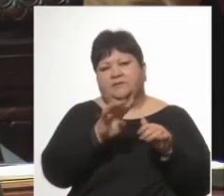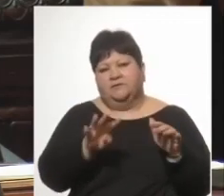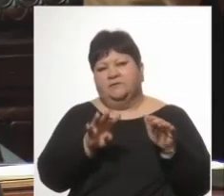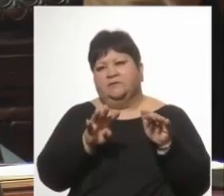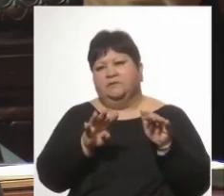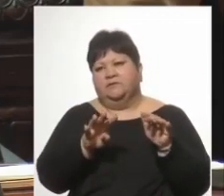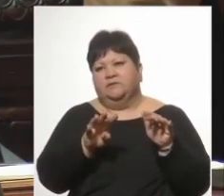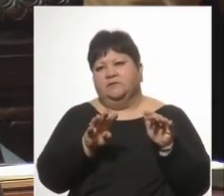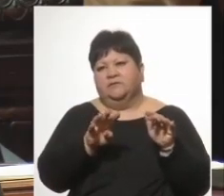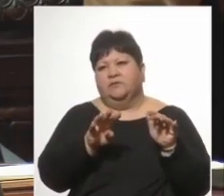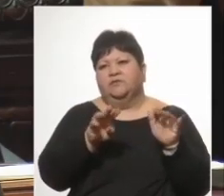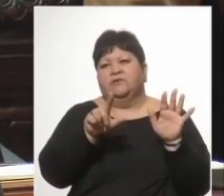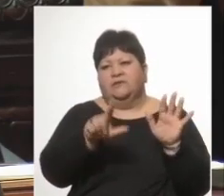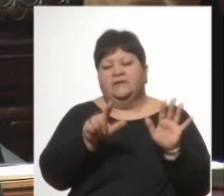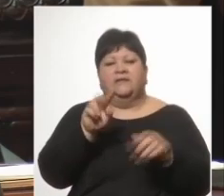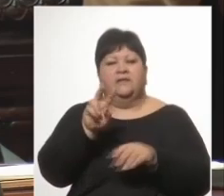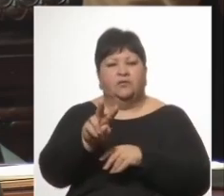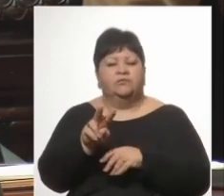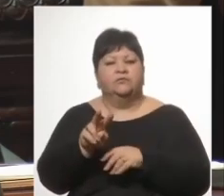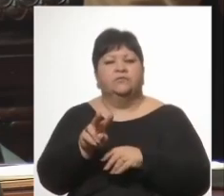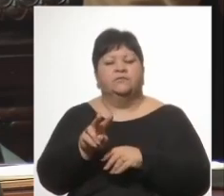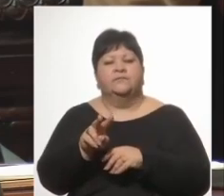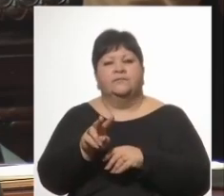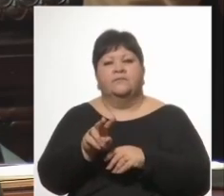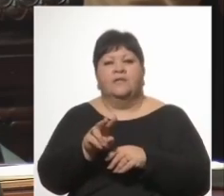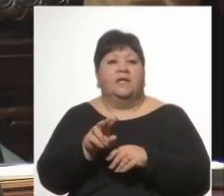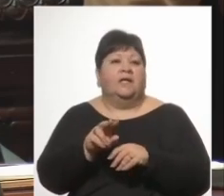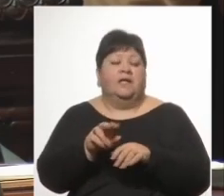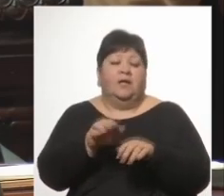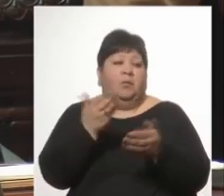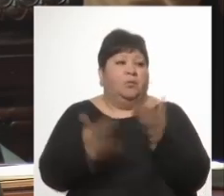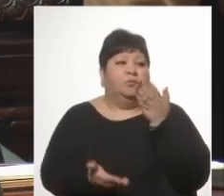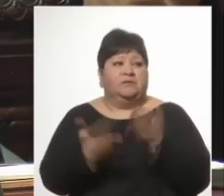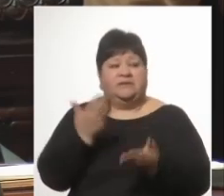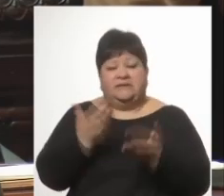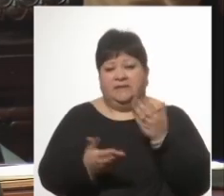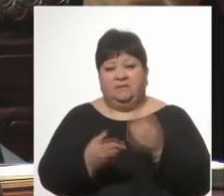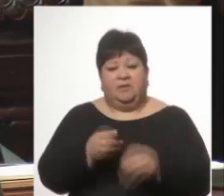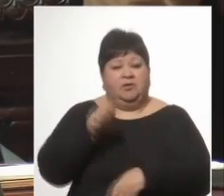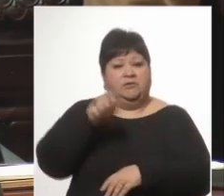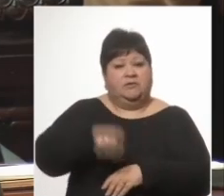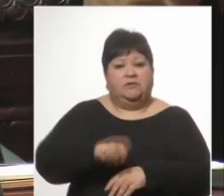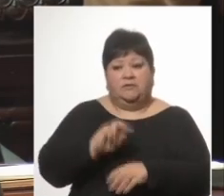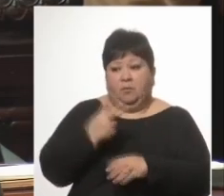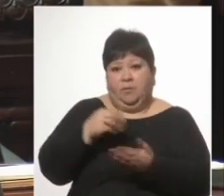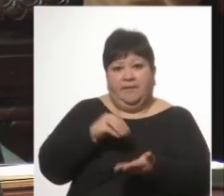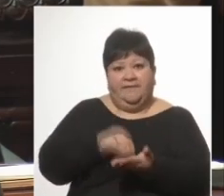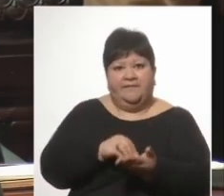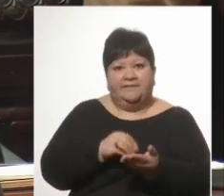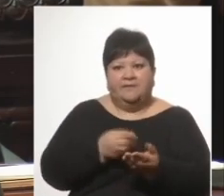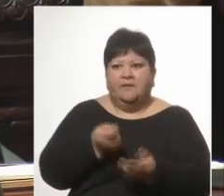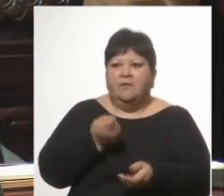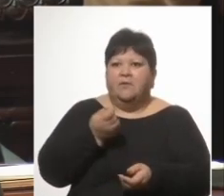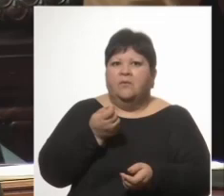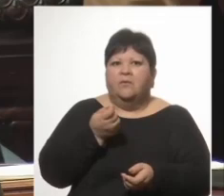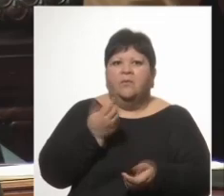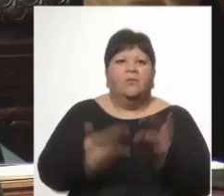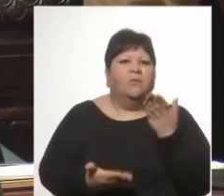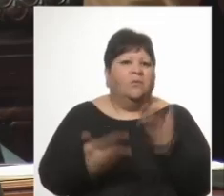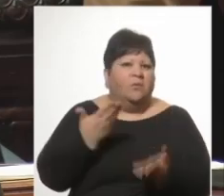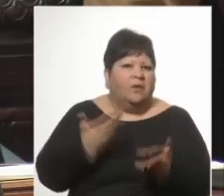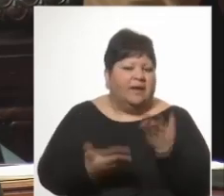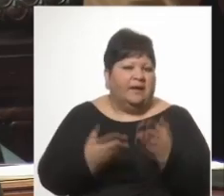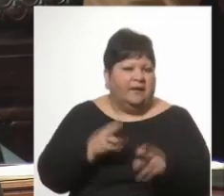justicia y había archivado al caso, así decir que fue juzgado por segunda vez. Esos eran mis